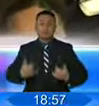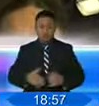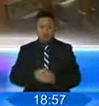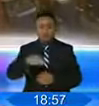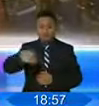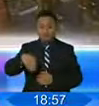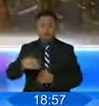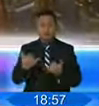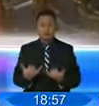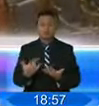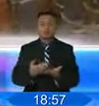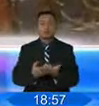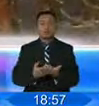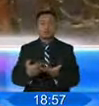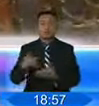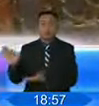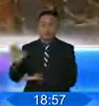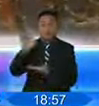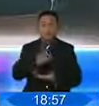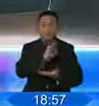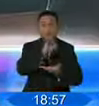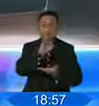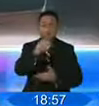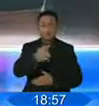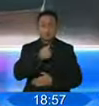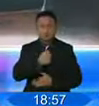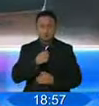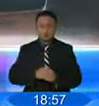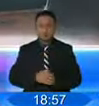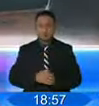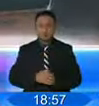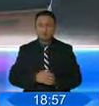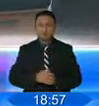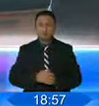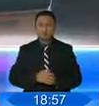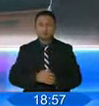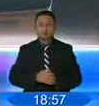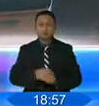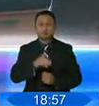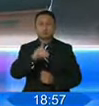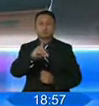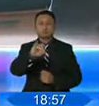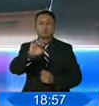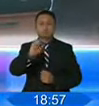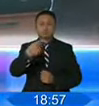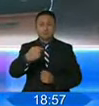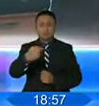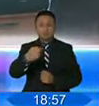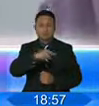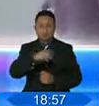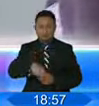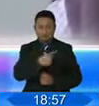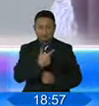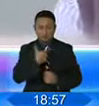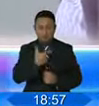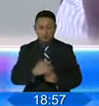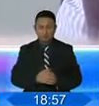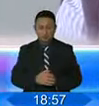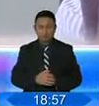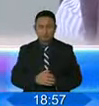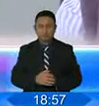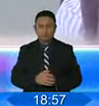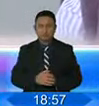miércoles se reunió con sus representantes. El periodista Diego Kendo resalta el comportamiento del jefe de Estado. Marca una